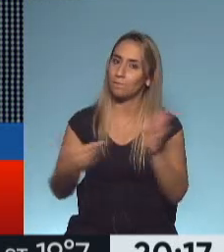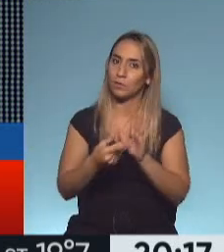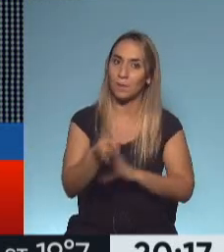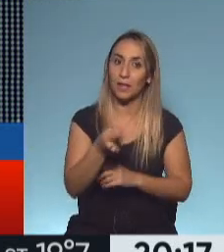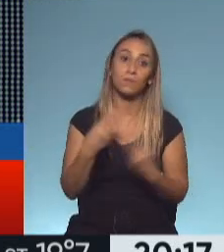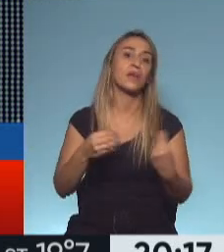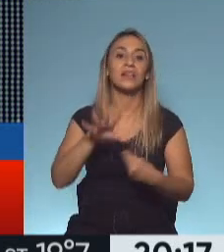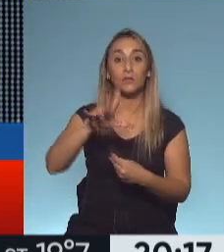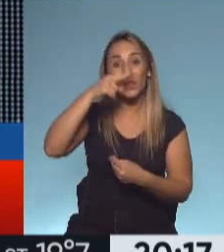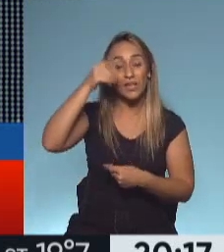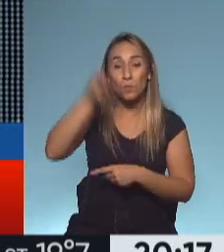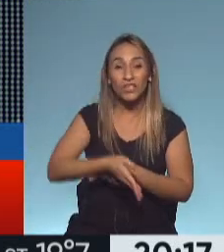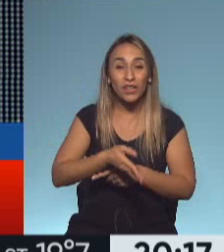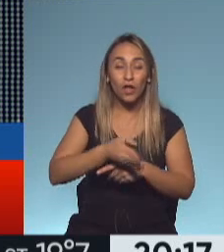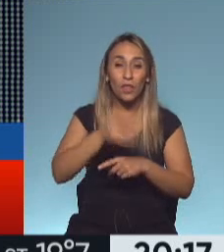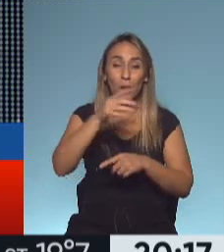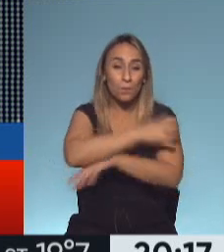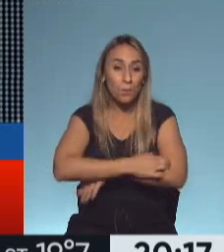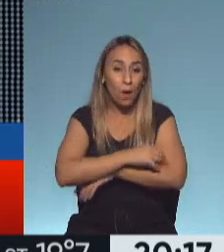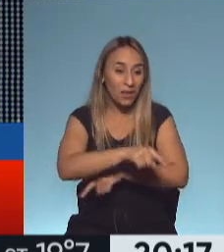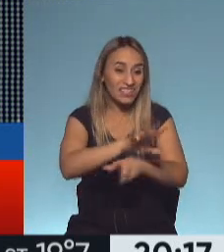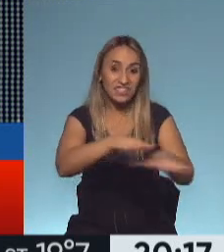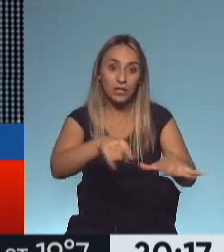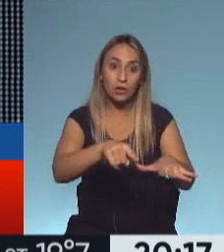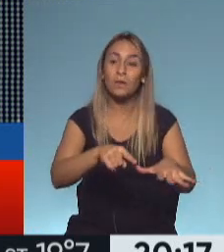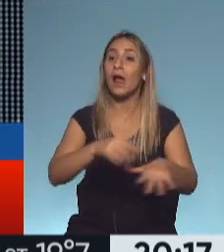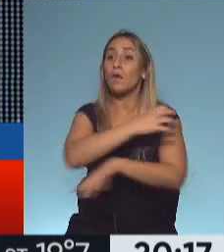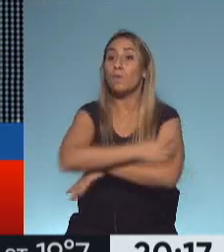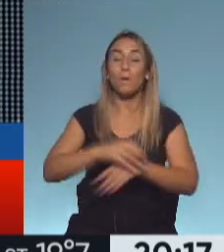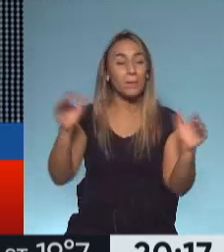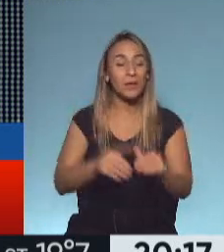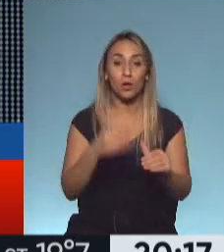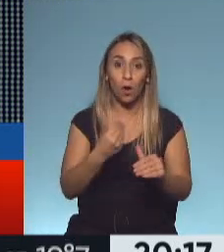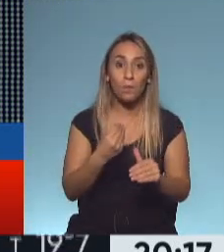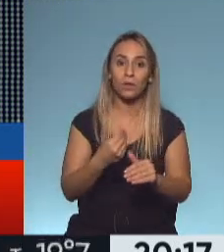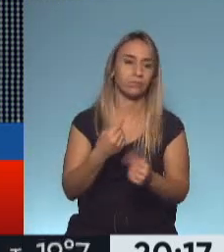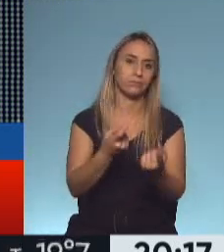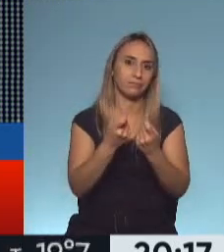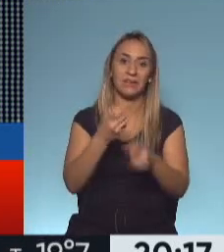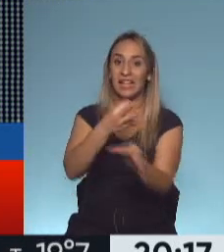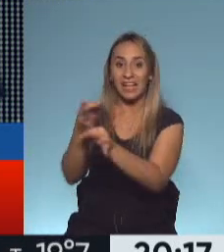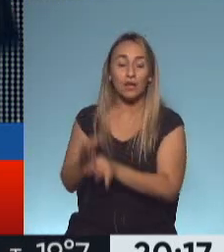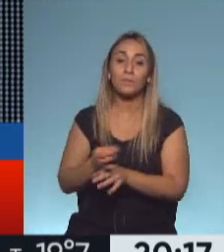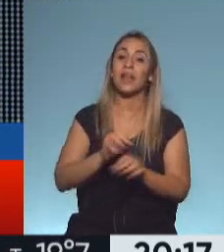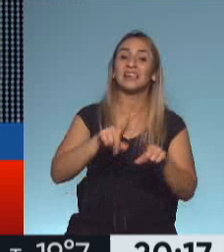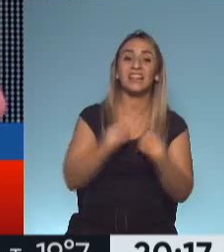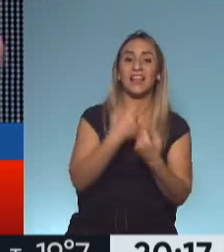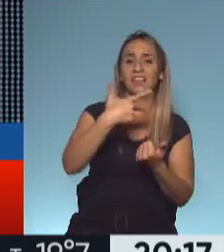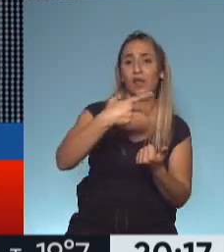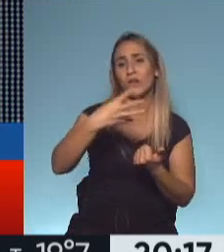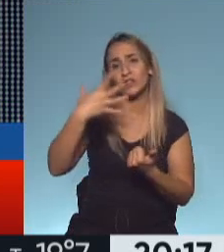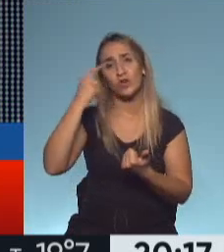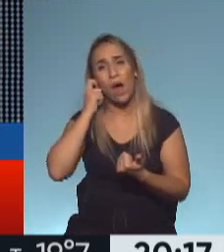tenemos 57% de pobreza en los más chicos. Y la forma de achicar esa pobreza es que todos los chicos vayan al jardín, que haya vacantes para sala de 3, 4 y 5 años, que no la hay en los